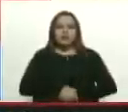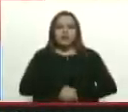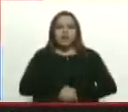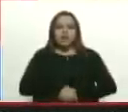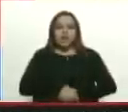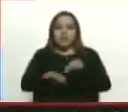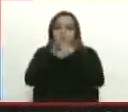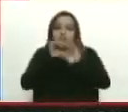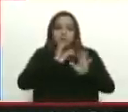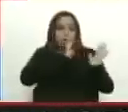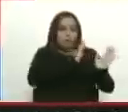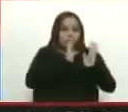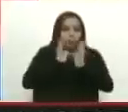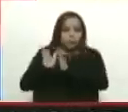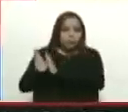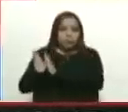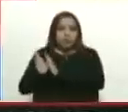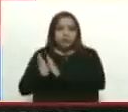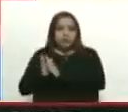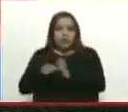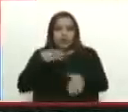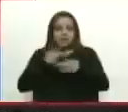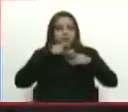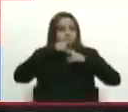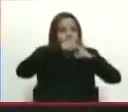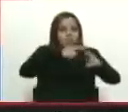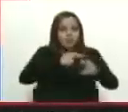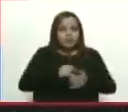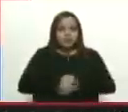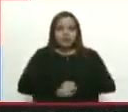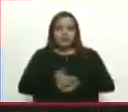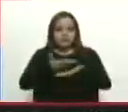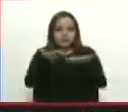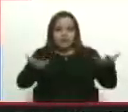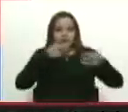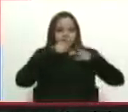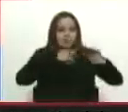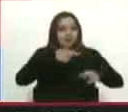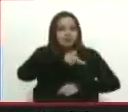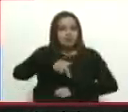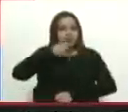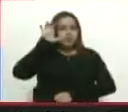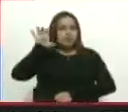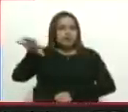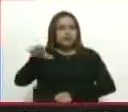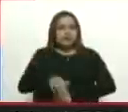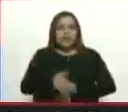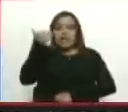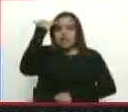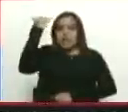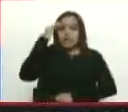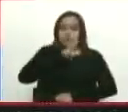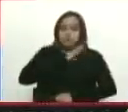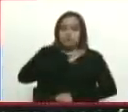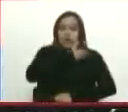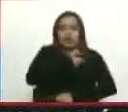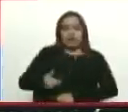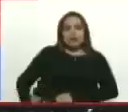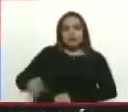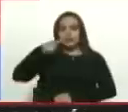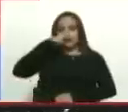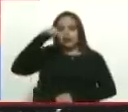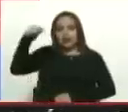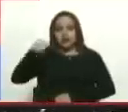gobierno, dándole respuesta a nuestro pueblo. una iniciativa del compañero presidente Nicolás Maduro,